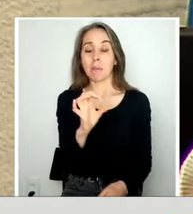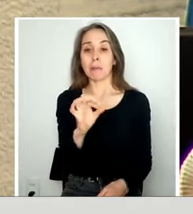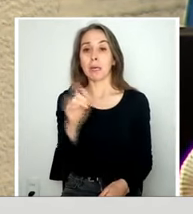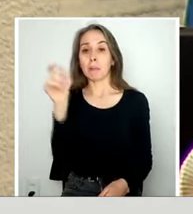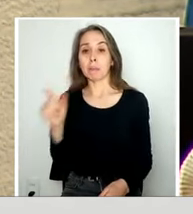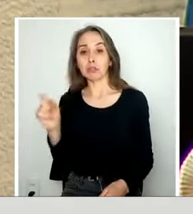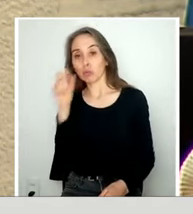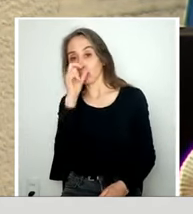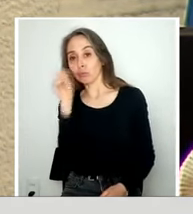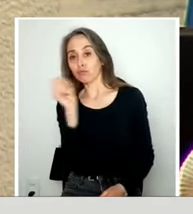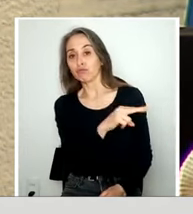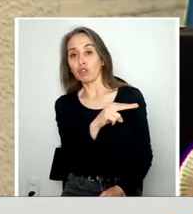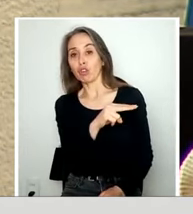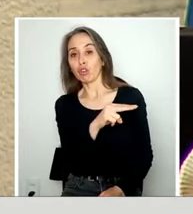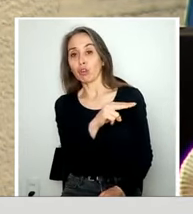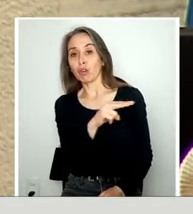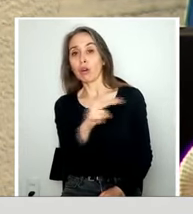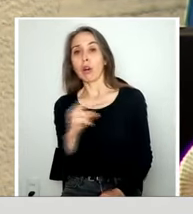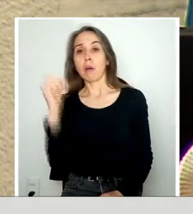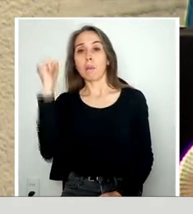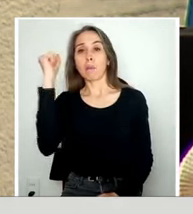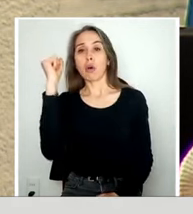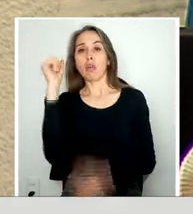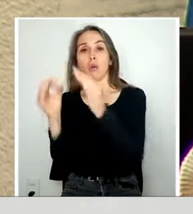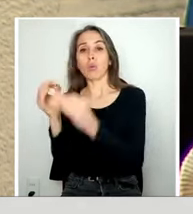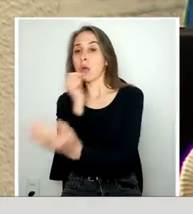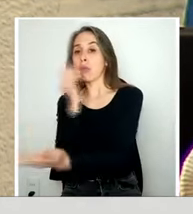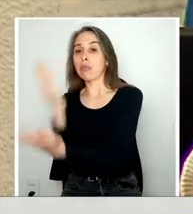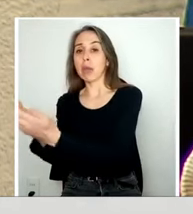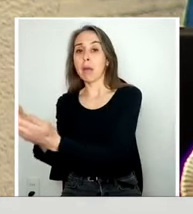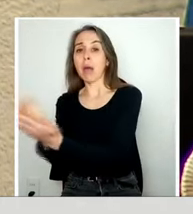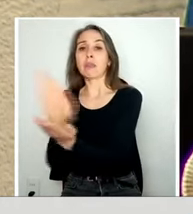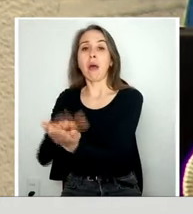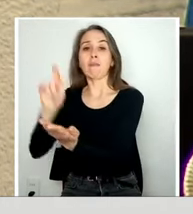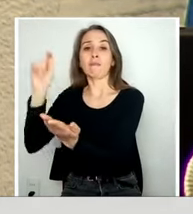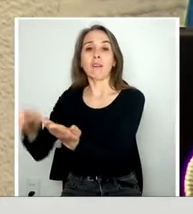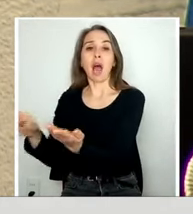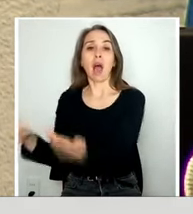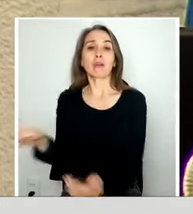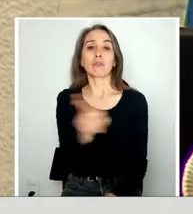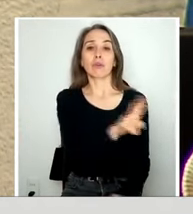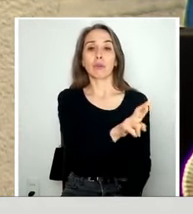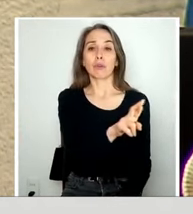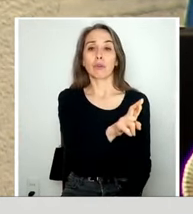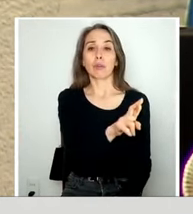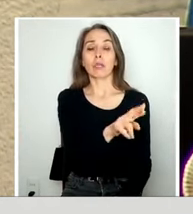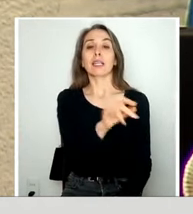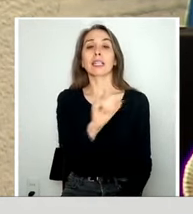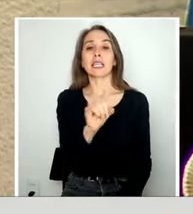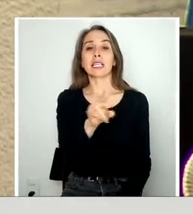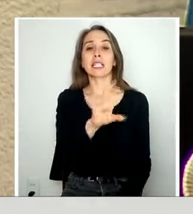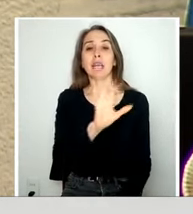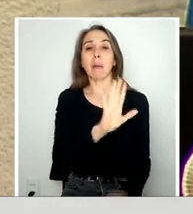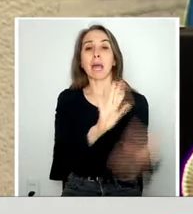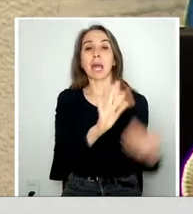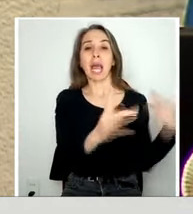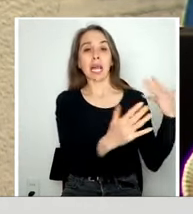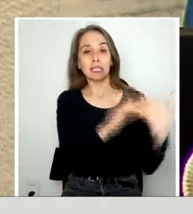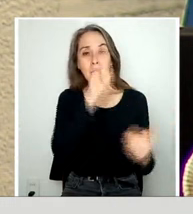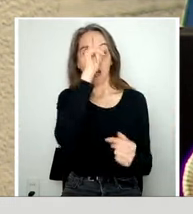el poder judicial Y como están acostumbrados a cobrarle